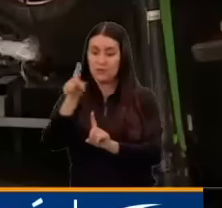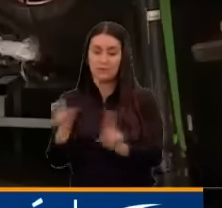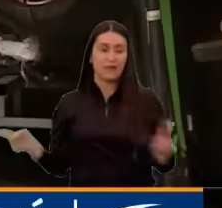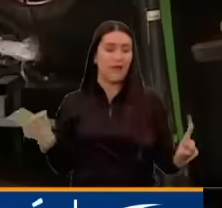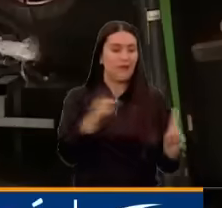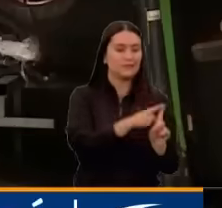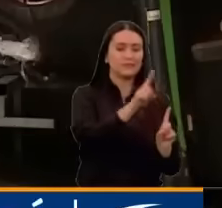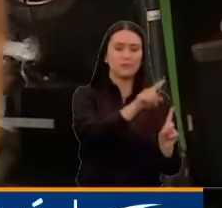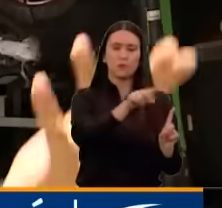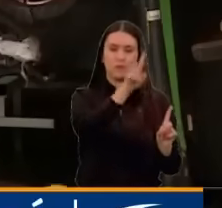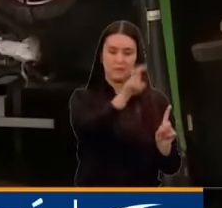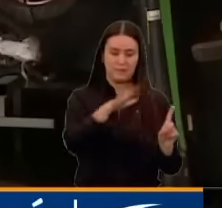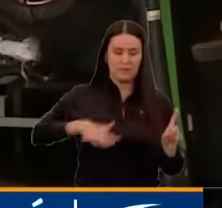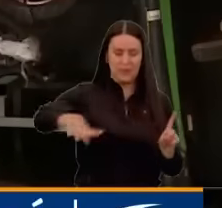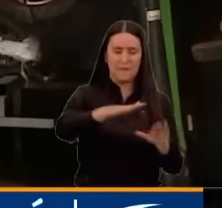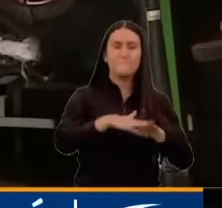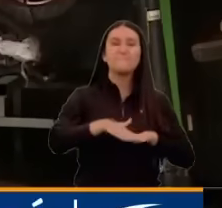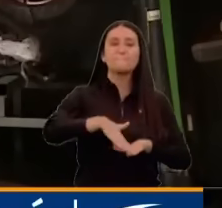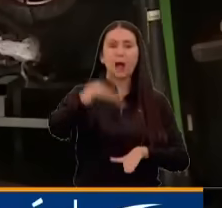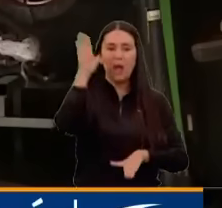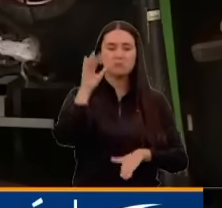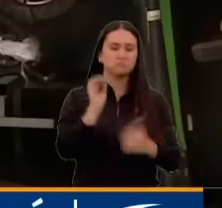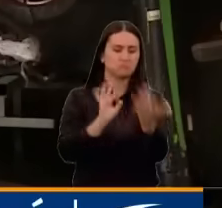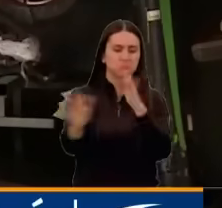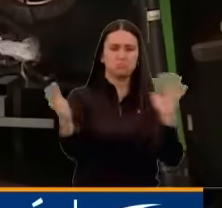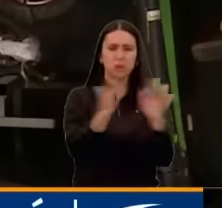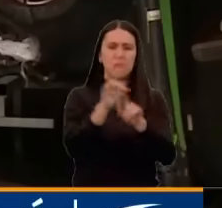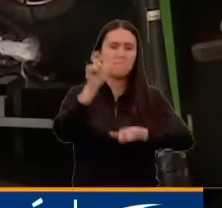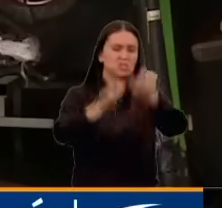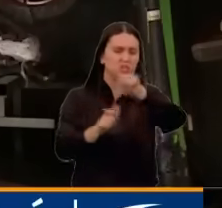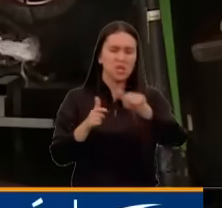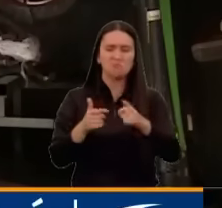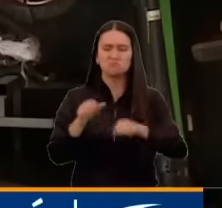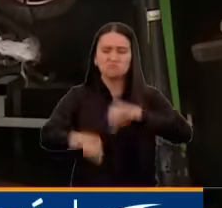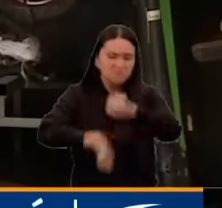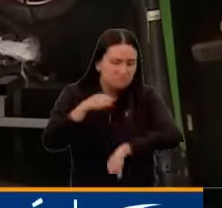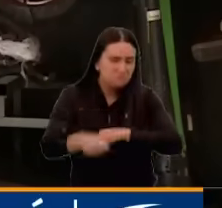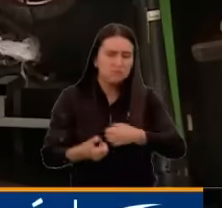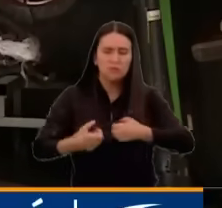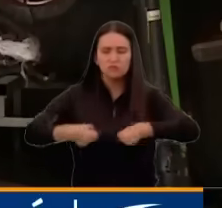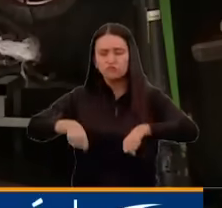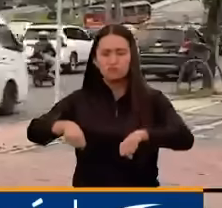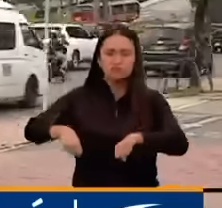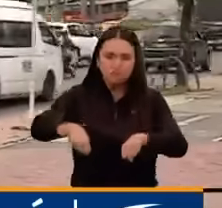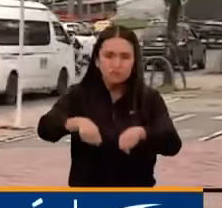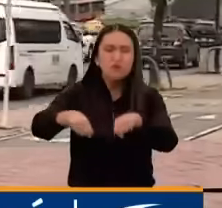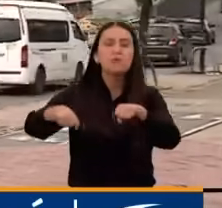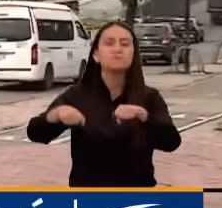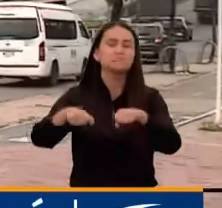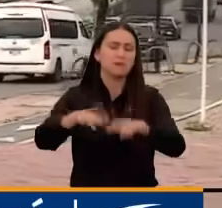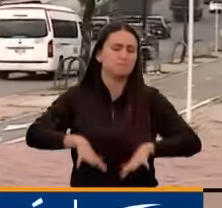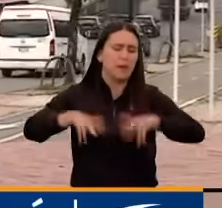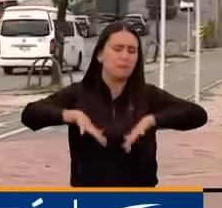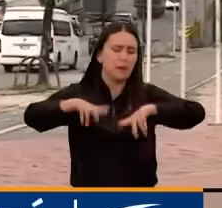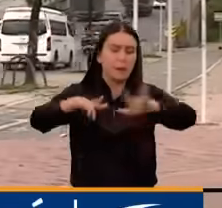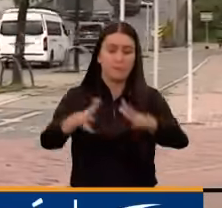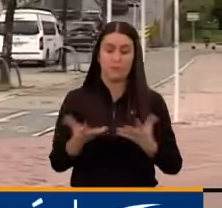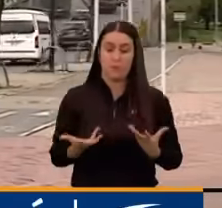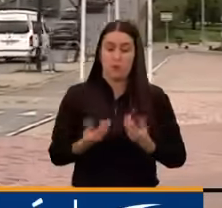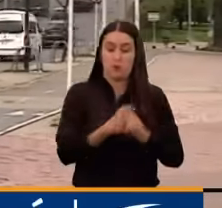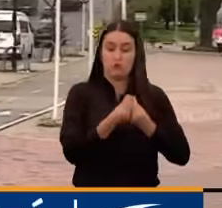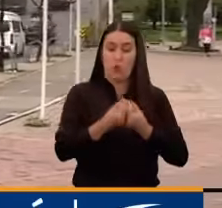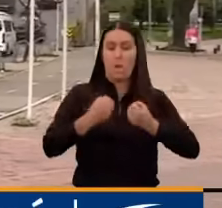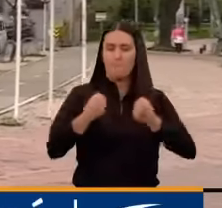pues que son zonas muy transcurridas tanto para un peatón, ciclista y pues los patineteros de Colombia. Desde el Consejo de Bogotá se